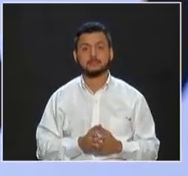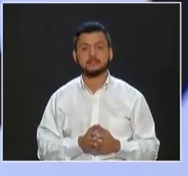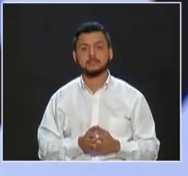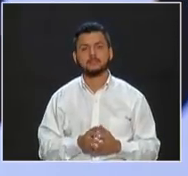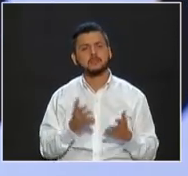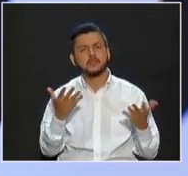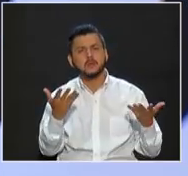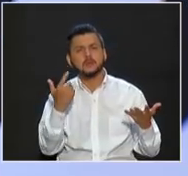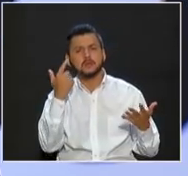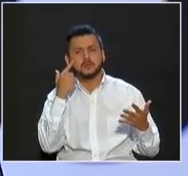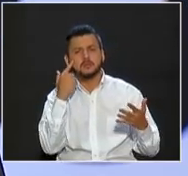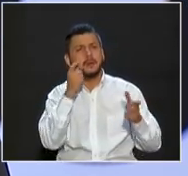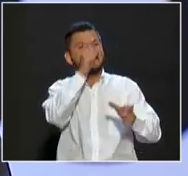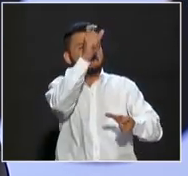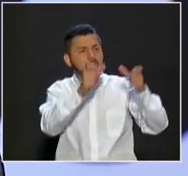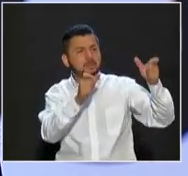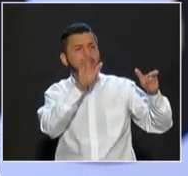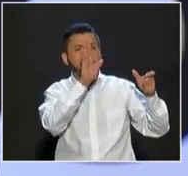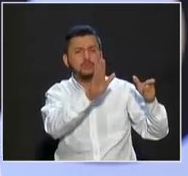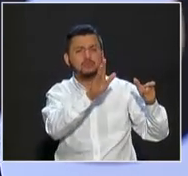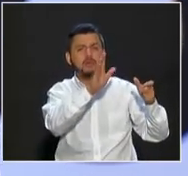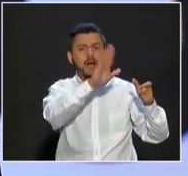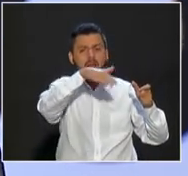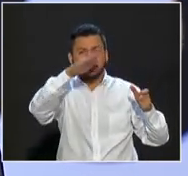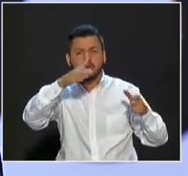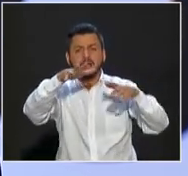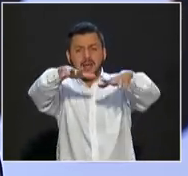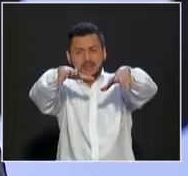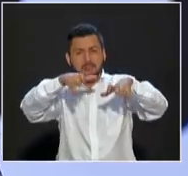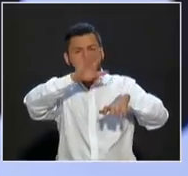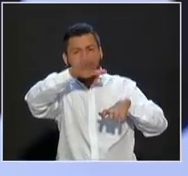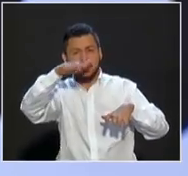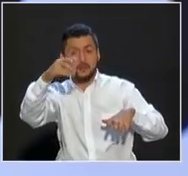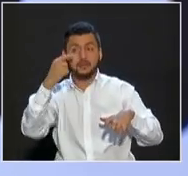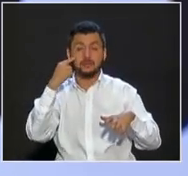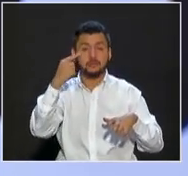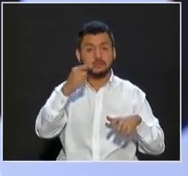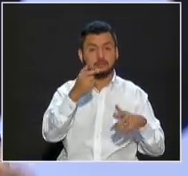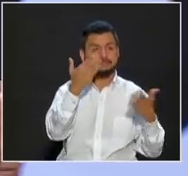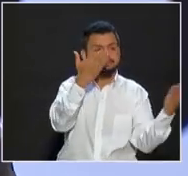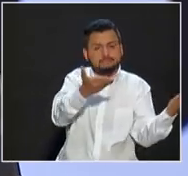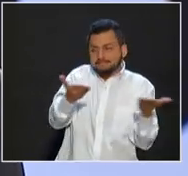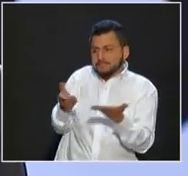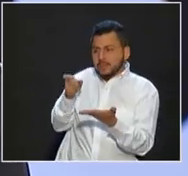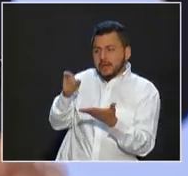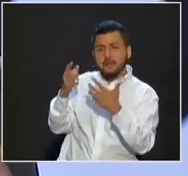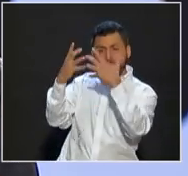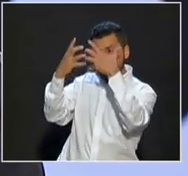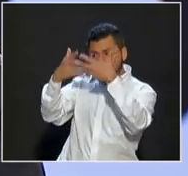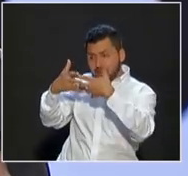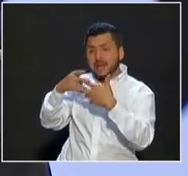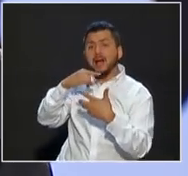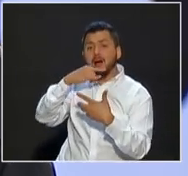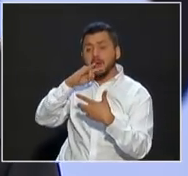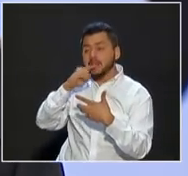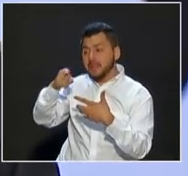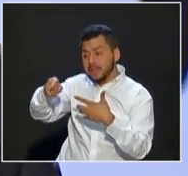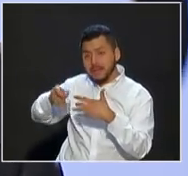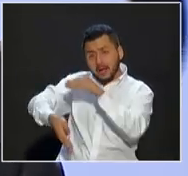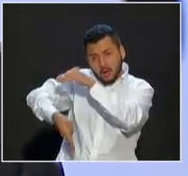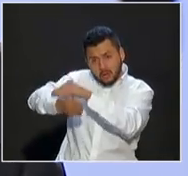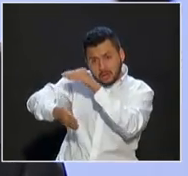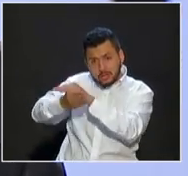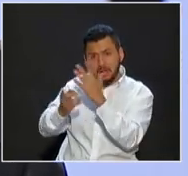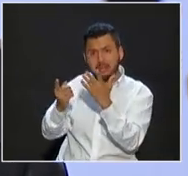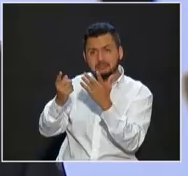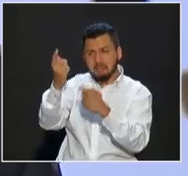vacada antioqueña para que vía proyecto de ley se pueda generar una situación jurídica para que la fábrica siga siendo escrita al